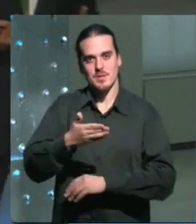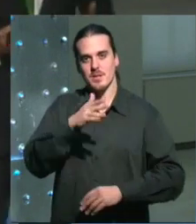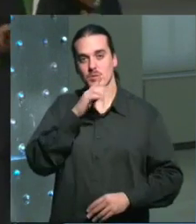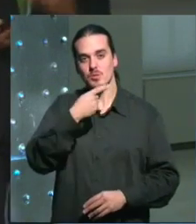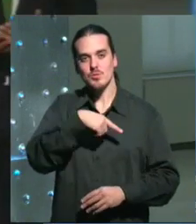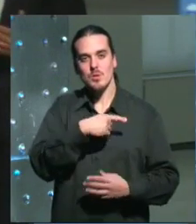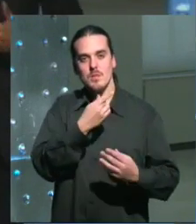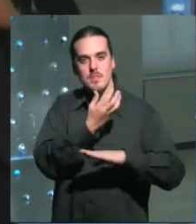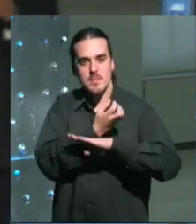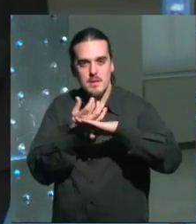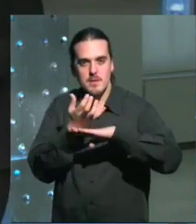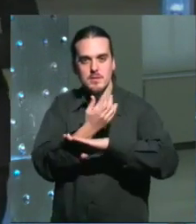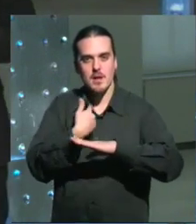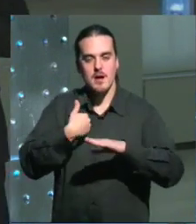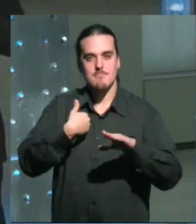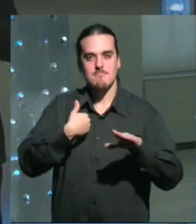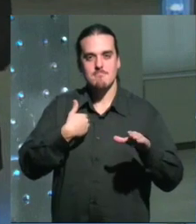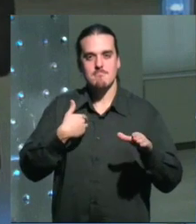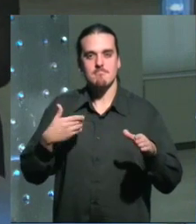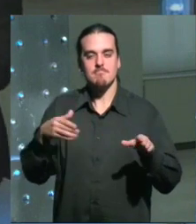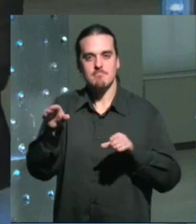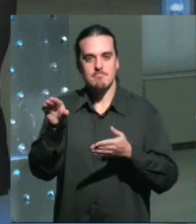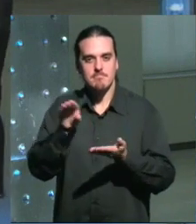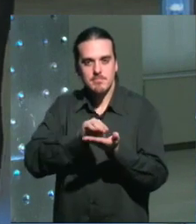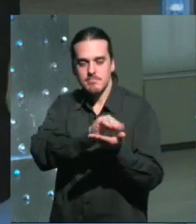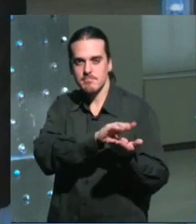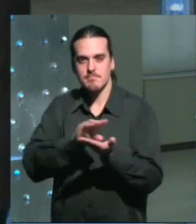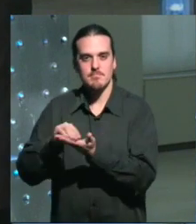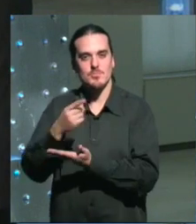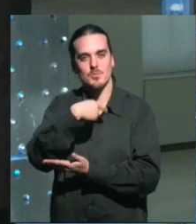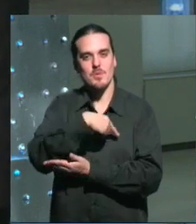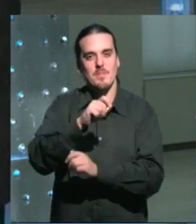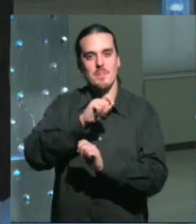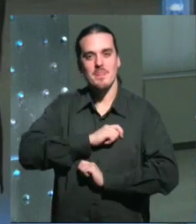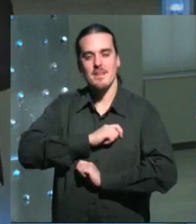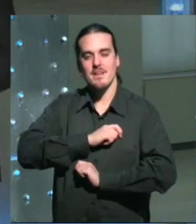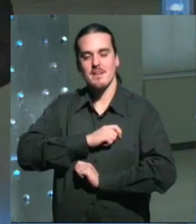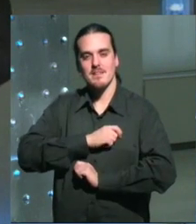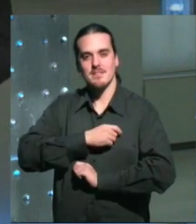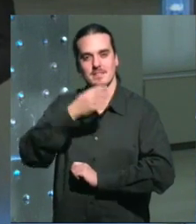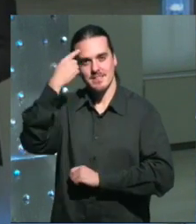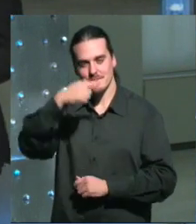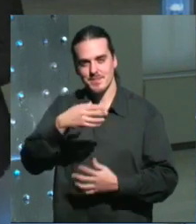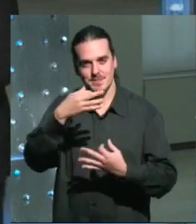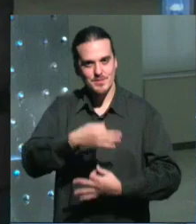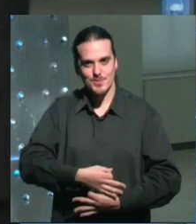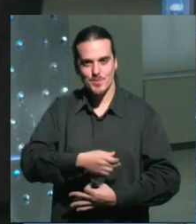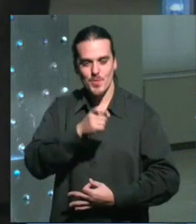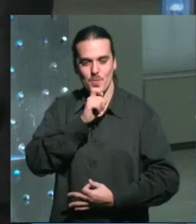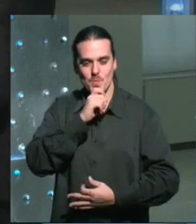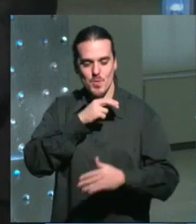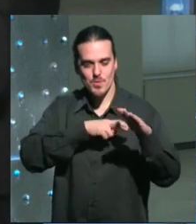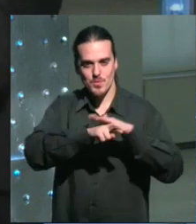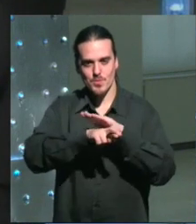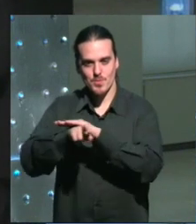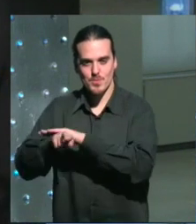nos permitía con un alto grado de fiabilidad saber cómo invertir los recursos. Me